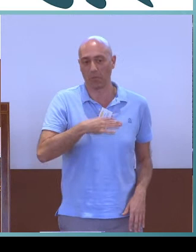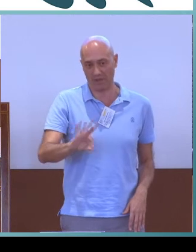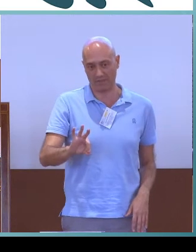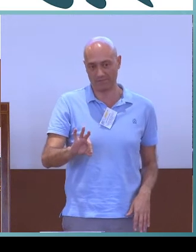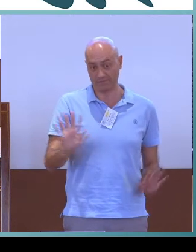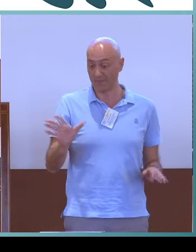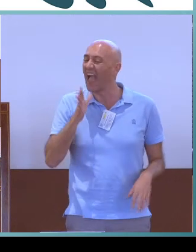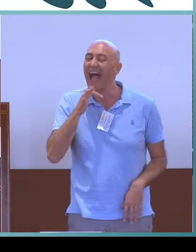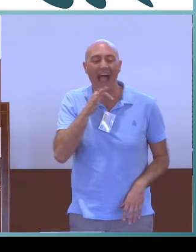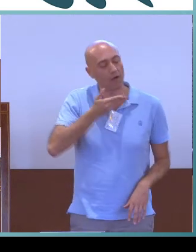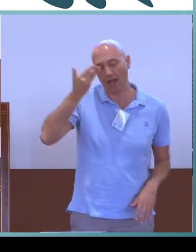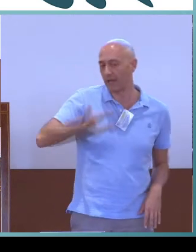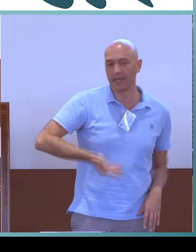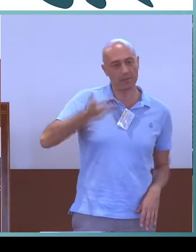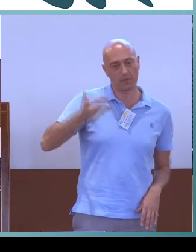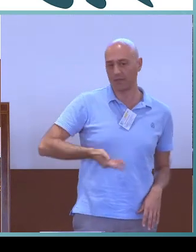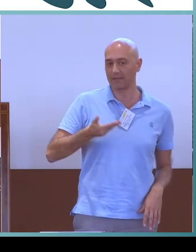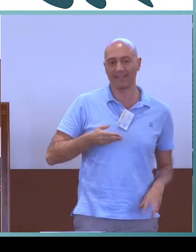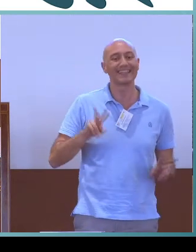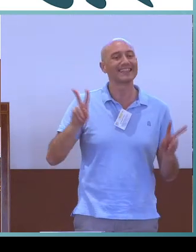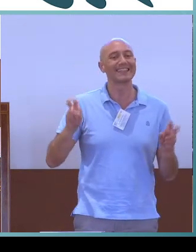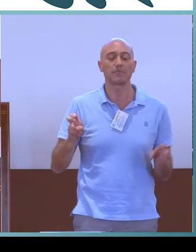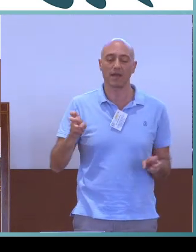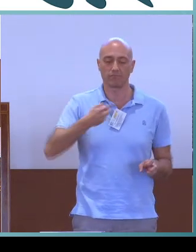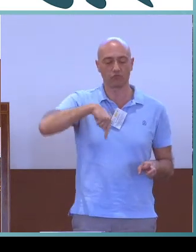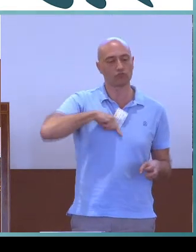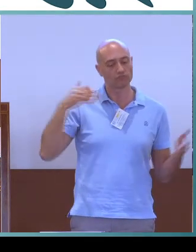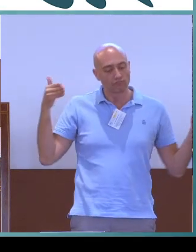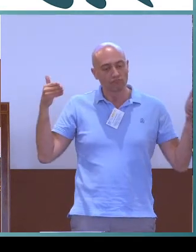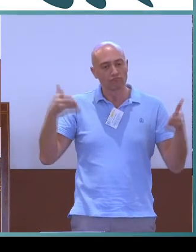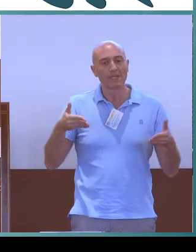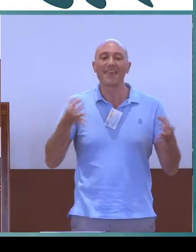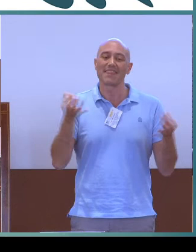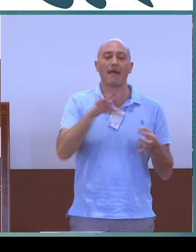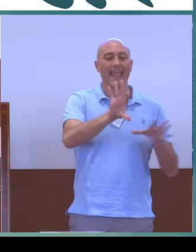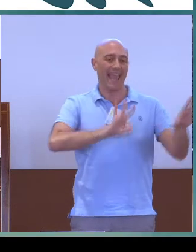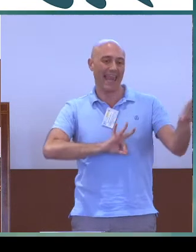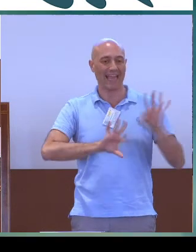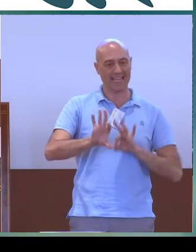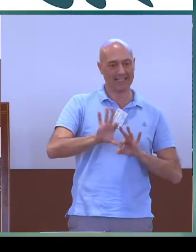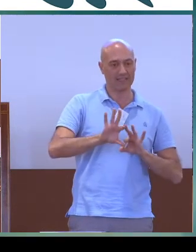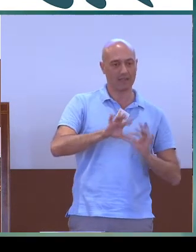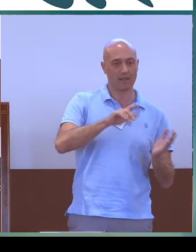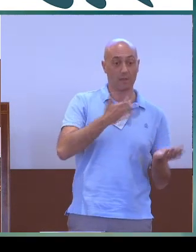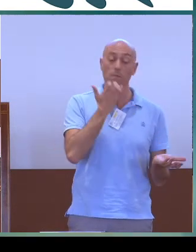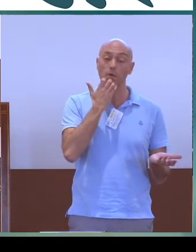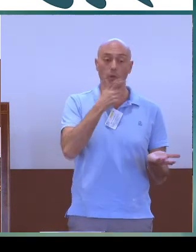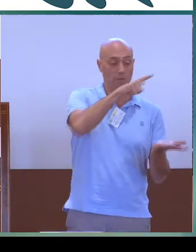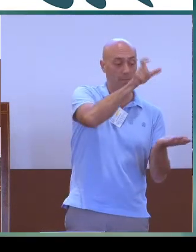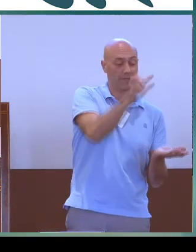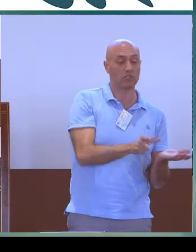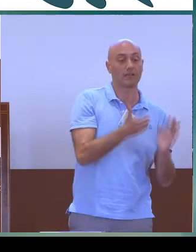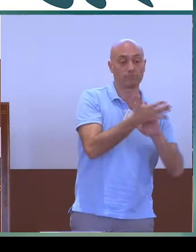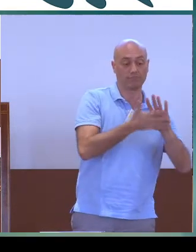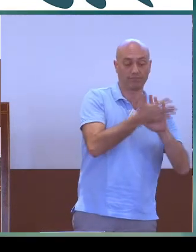cuando estamos ahí cambiando entre dos lenguas en un entorno que es bilingüe es la cuestión de la inhibición. Porque como tenemos la activación paralela